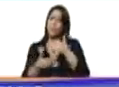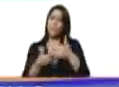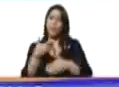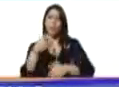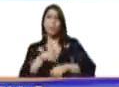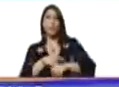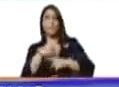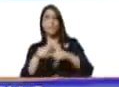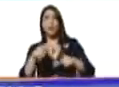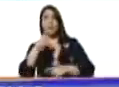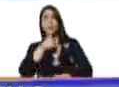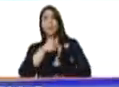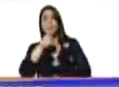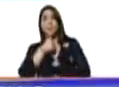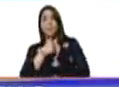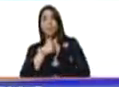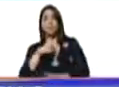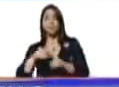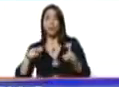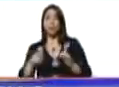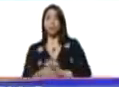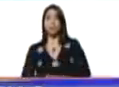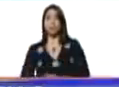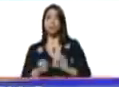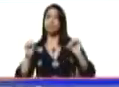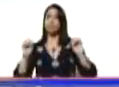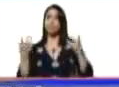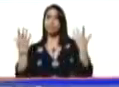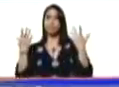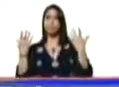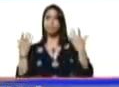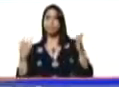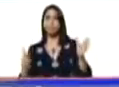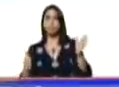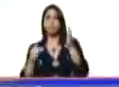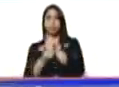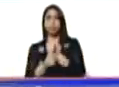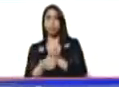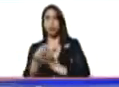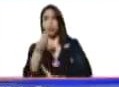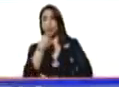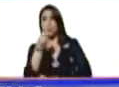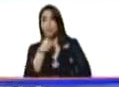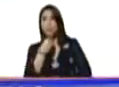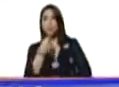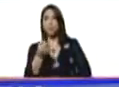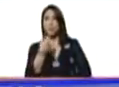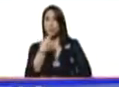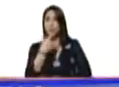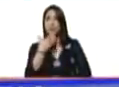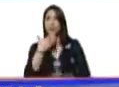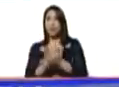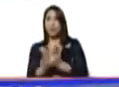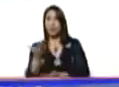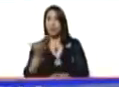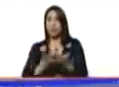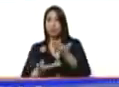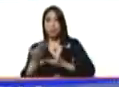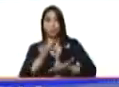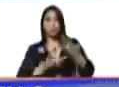resistir. Así ha sido todo este tiempo para lograr conseguir alimentos, medicinas, gracias a las relaciones que tenemos con